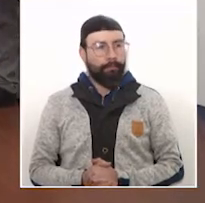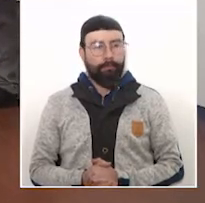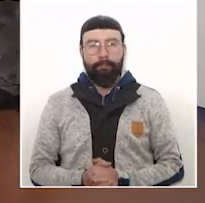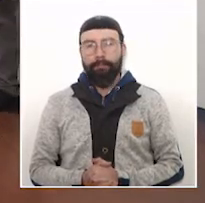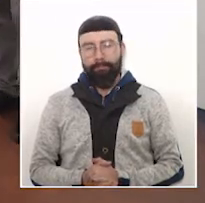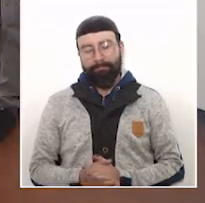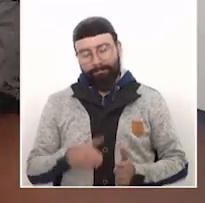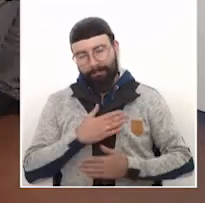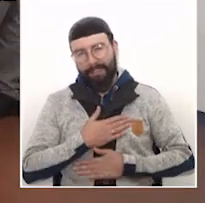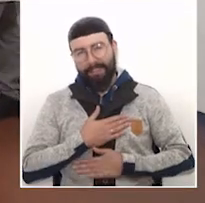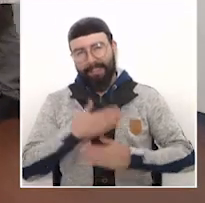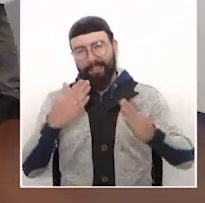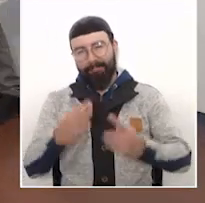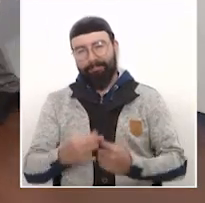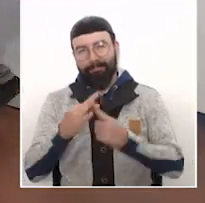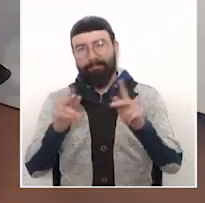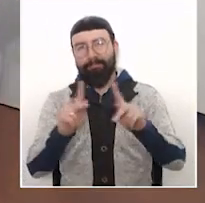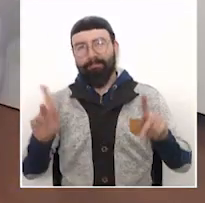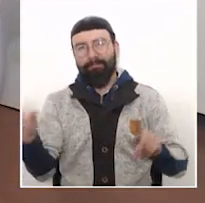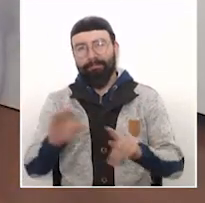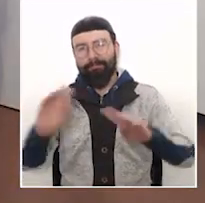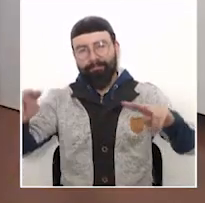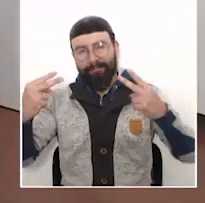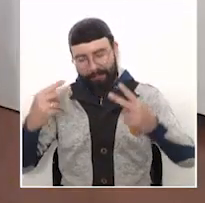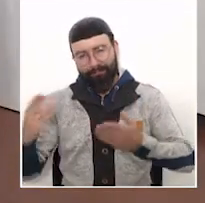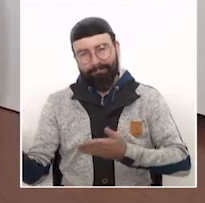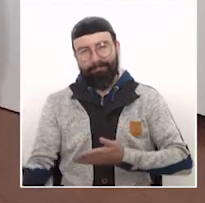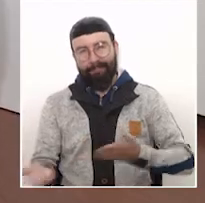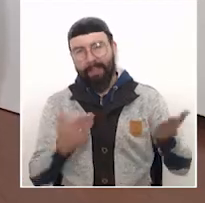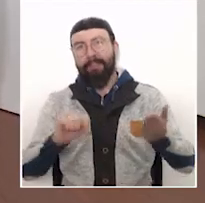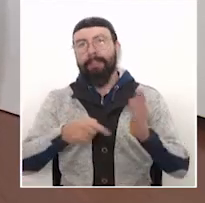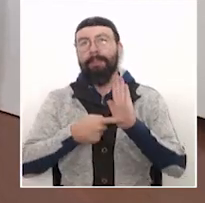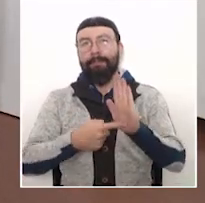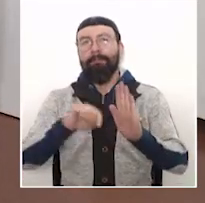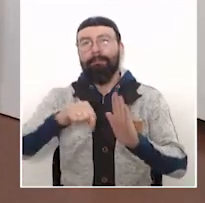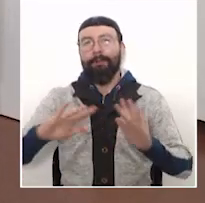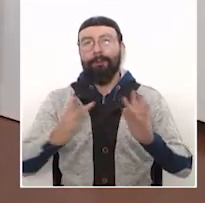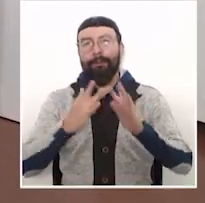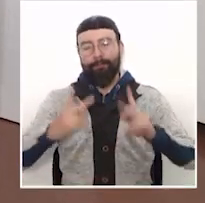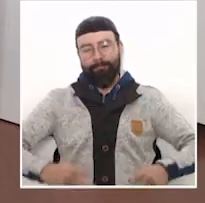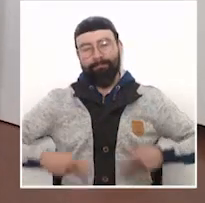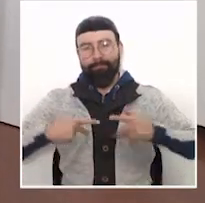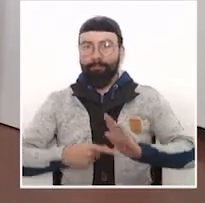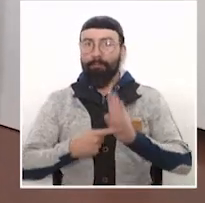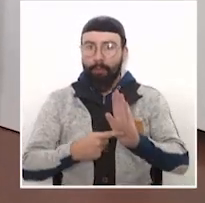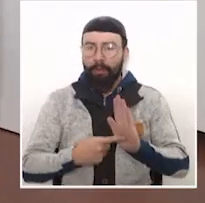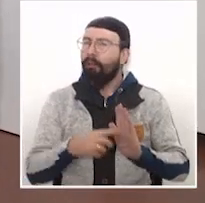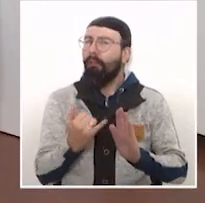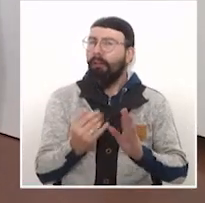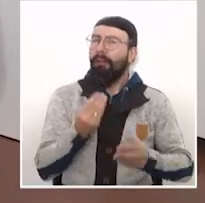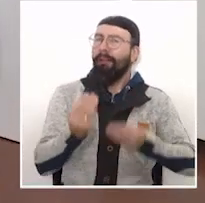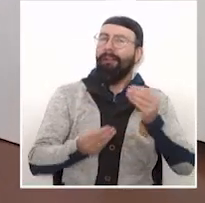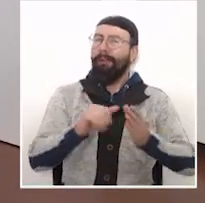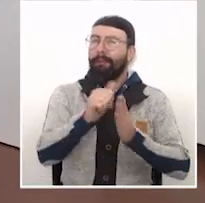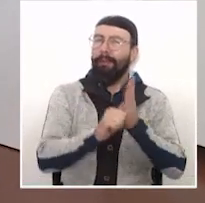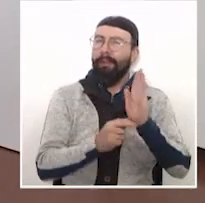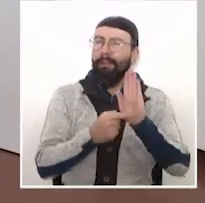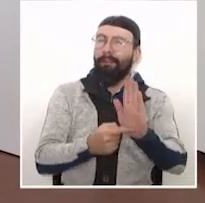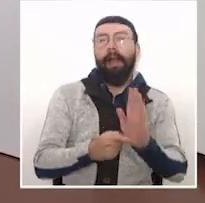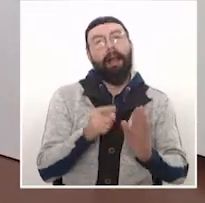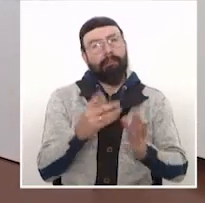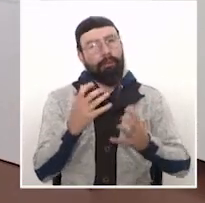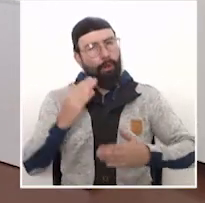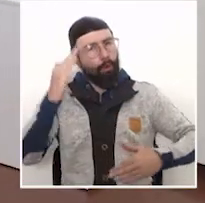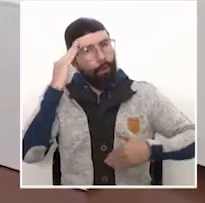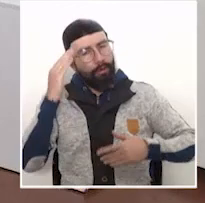Un saludo muy especial a todas las personas que nos están viendo en este momento. Bienvenidos a Conexión Vital, un espacio que busca generar conciencia y prevención